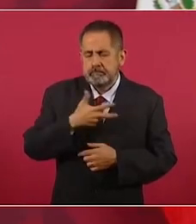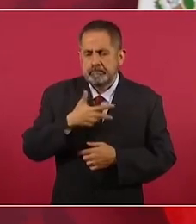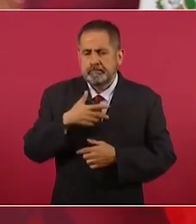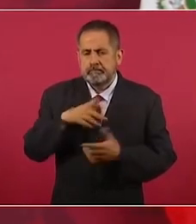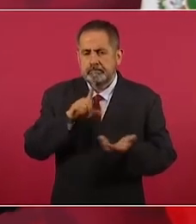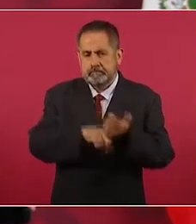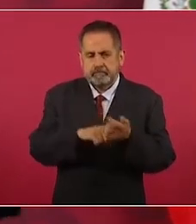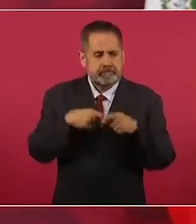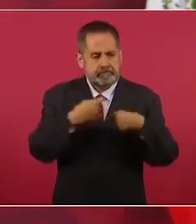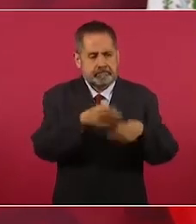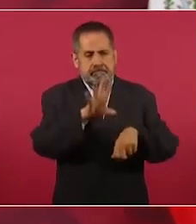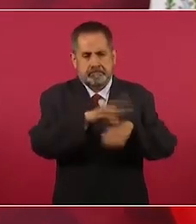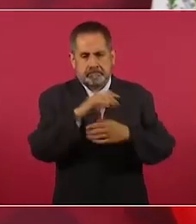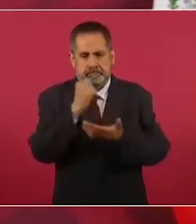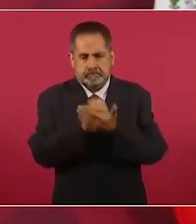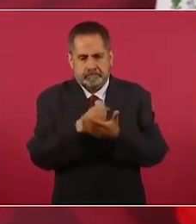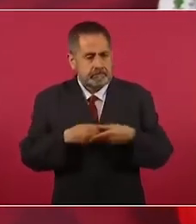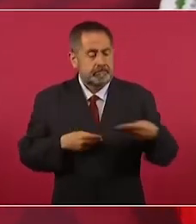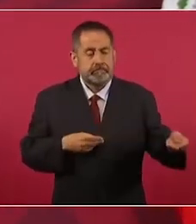porque como ellos tienen